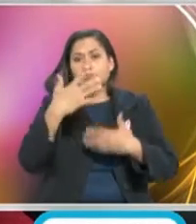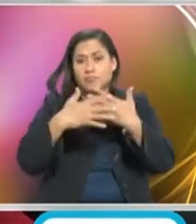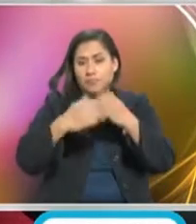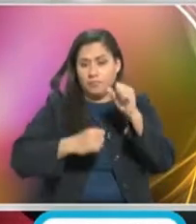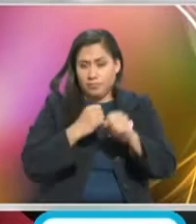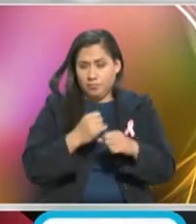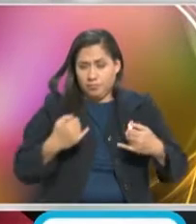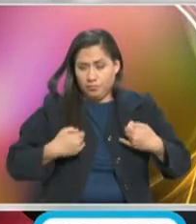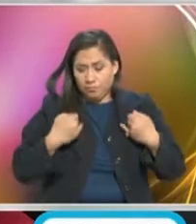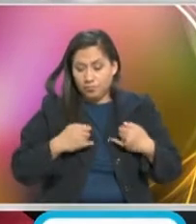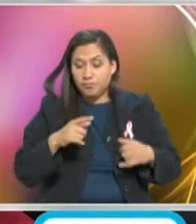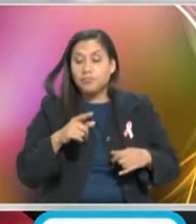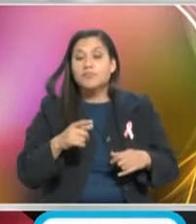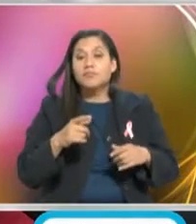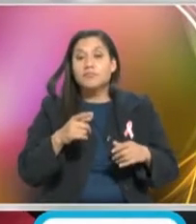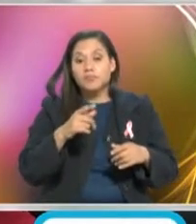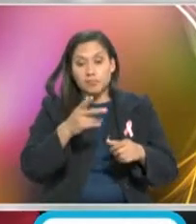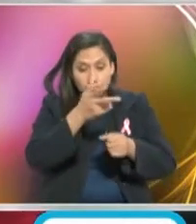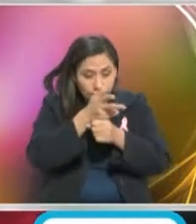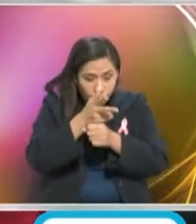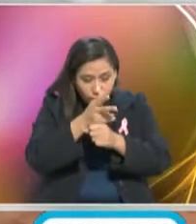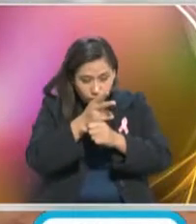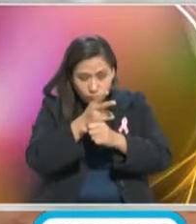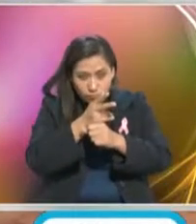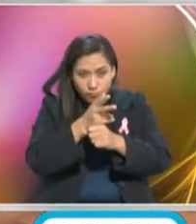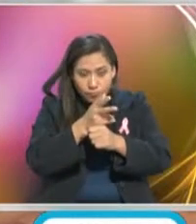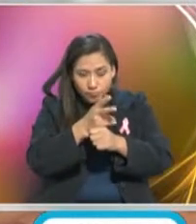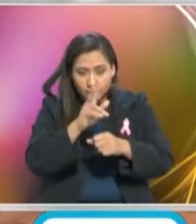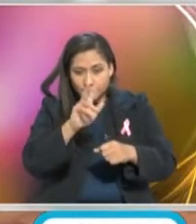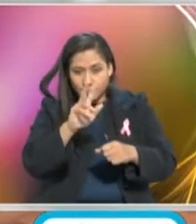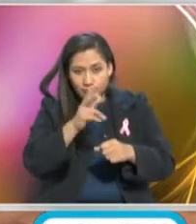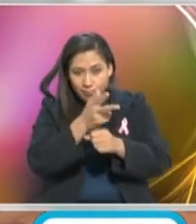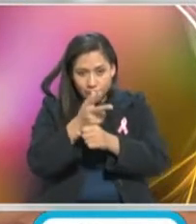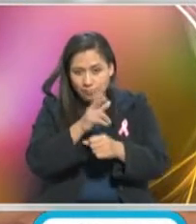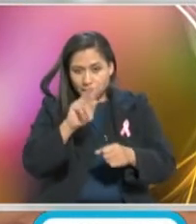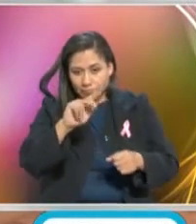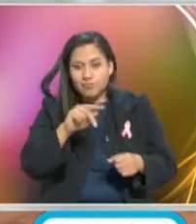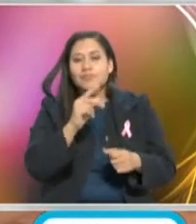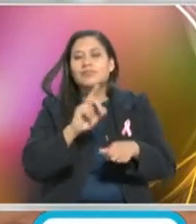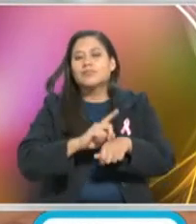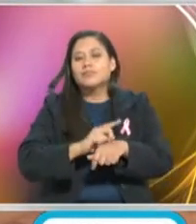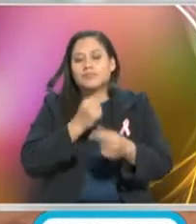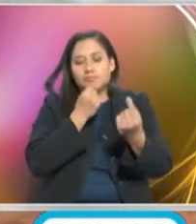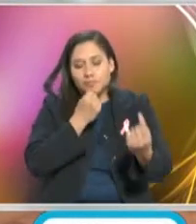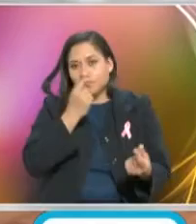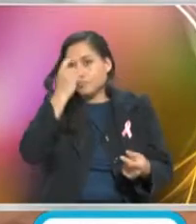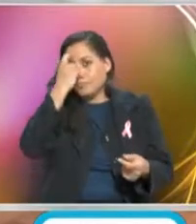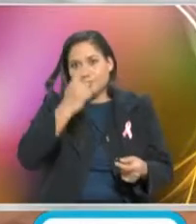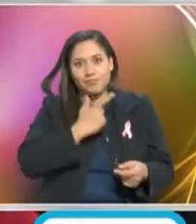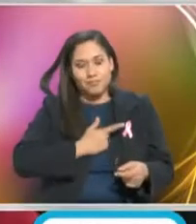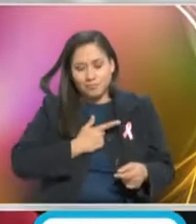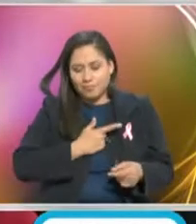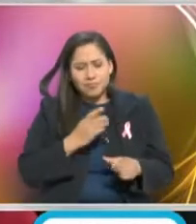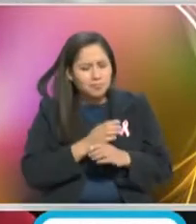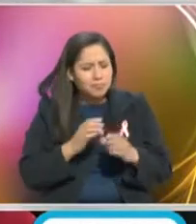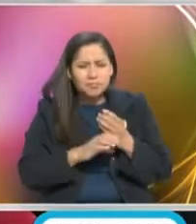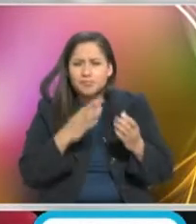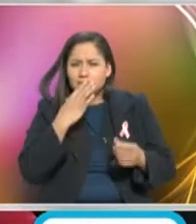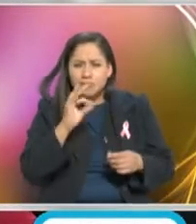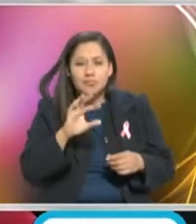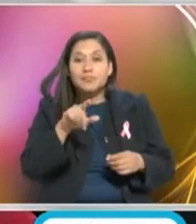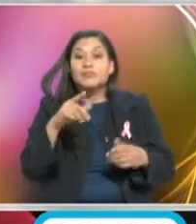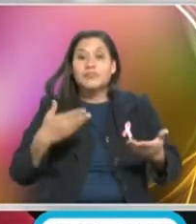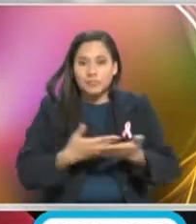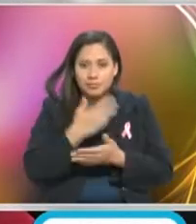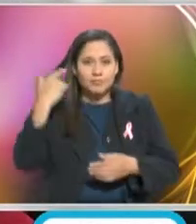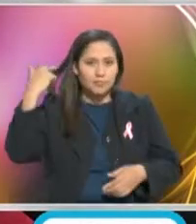15 años construyó su primera cámara de televisión. Bueno, vamos más atrás. Desde niño era un inventor de cosas prácticas. Él nació en Guadalajara, ¿verdad?